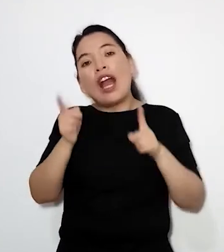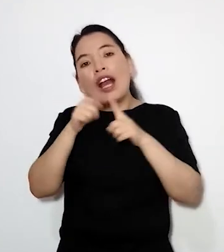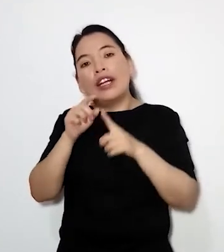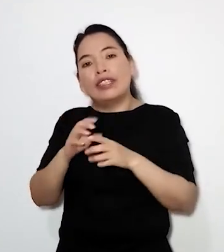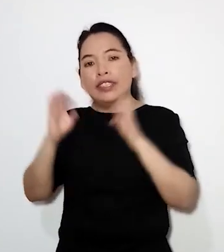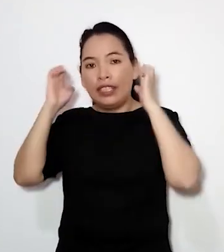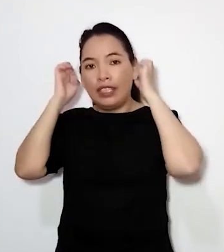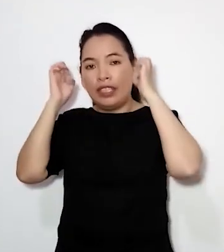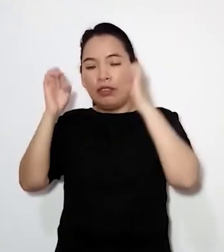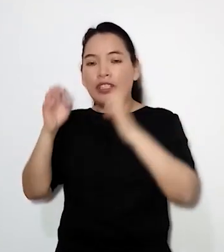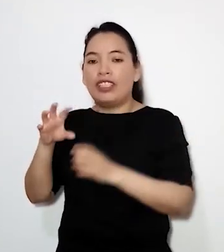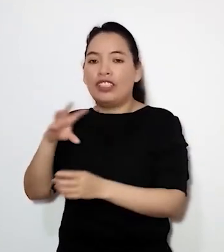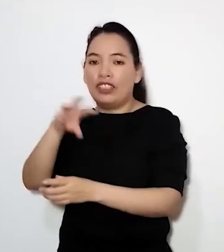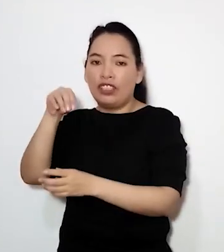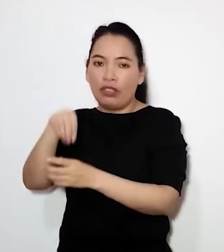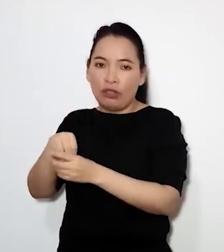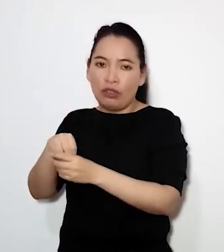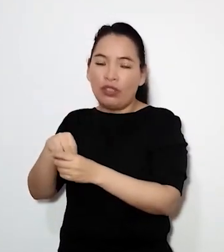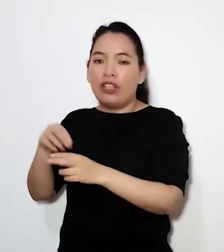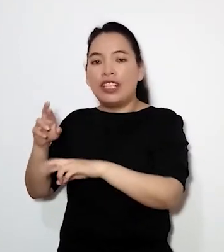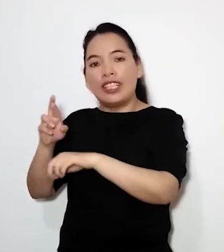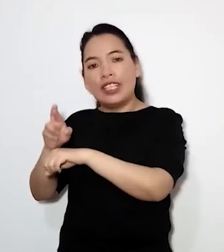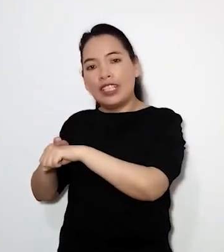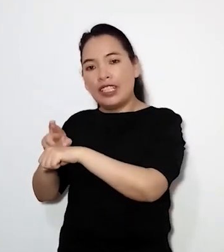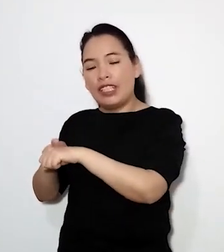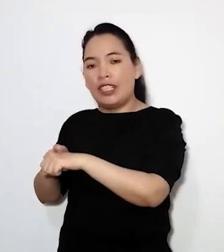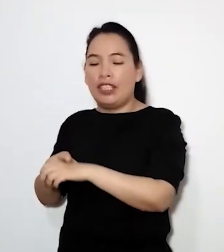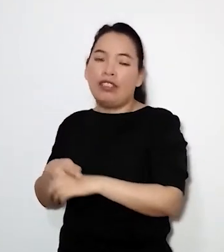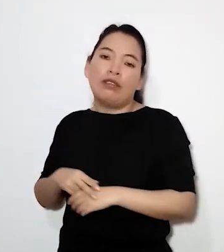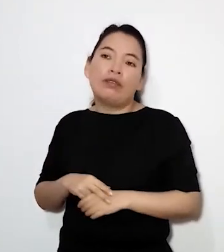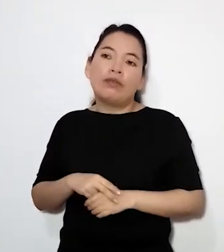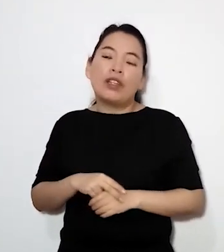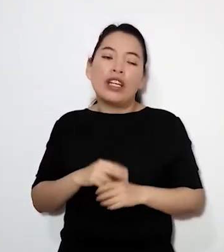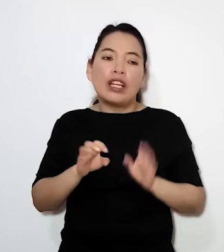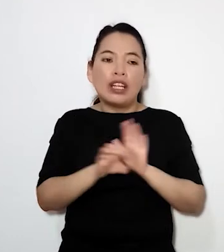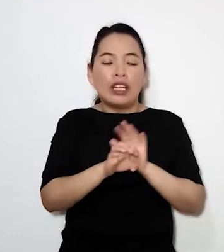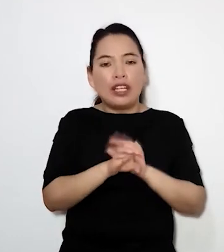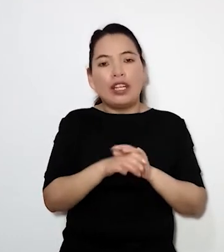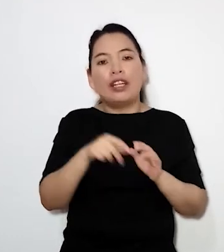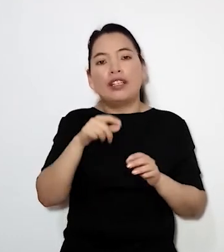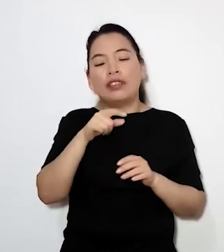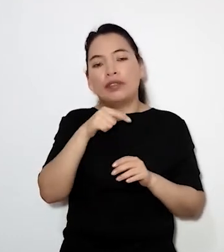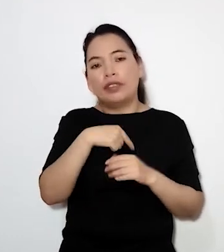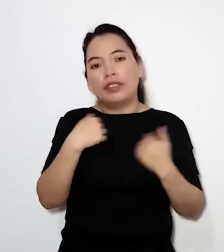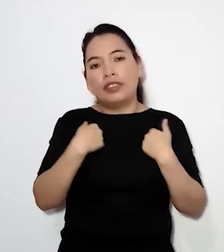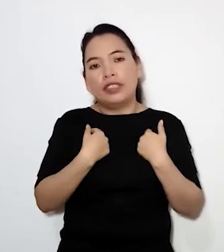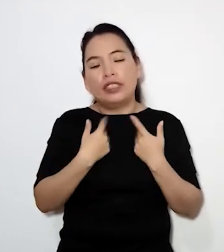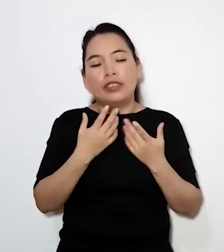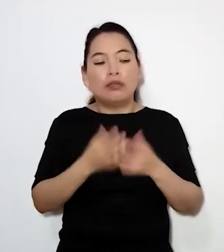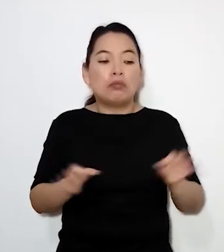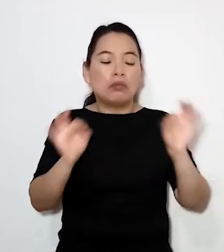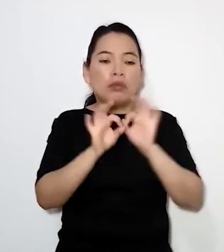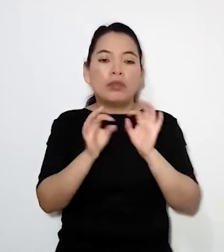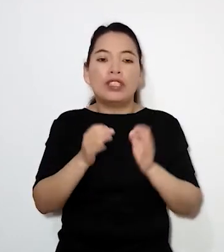regular, ¿no? El caso de ello, un caso importante en ello es el caso de Cuba,